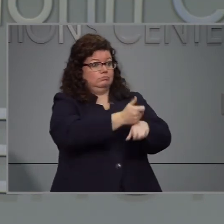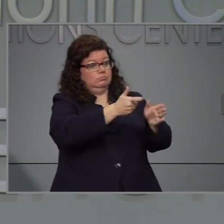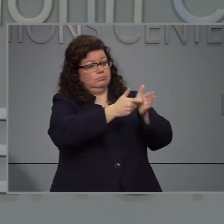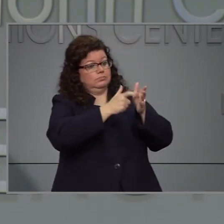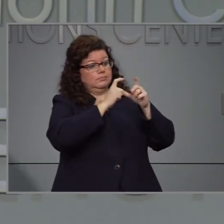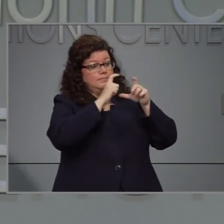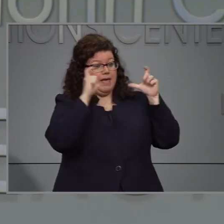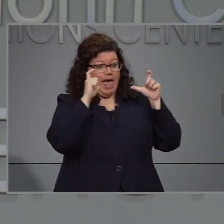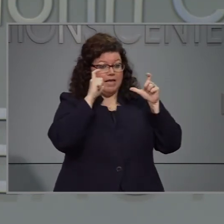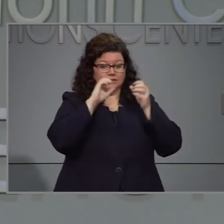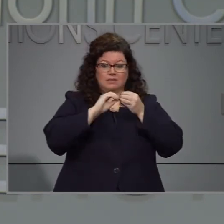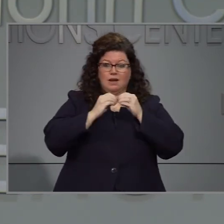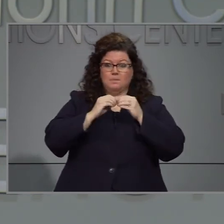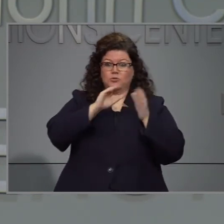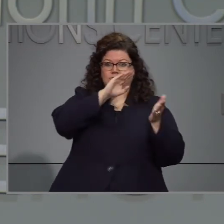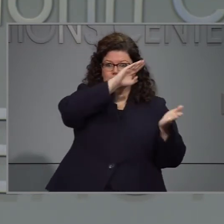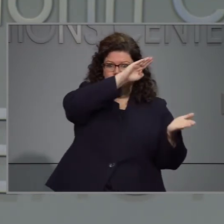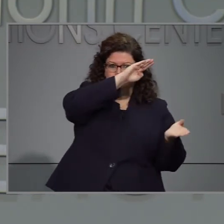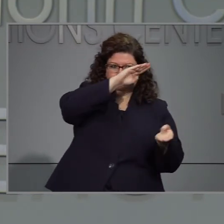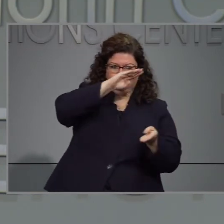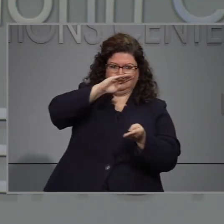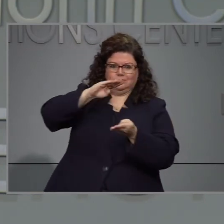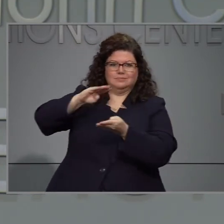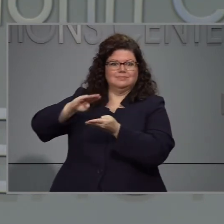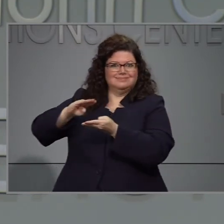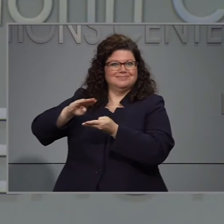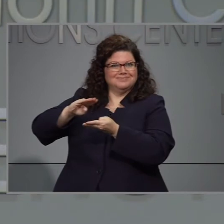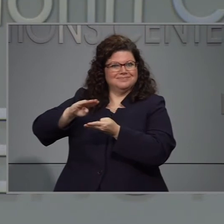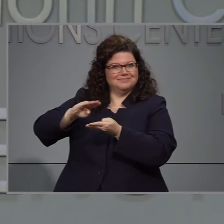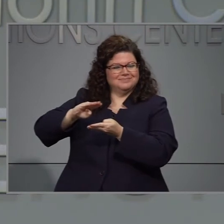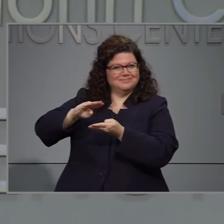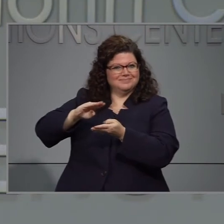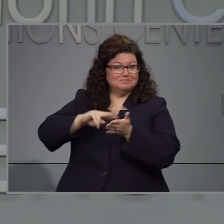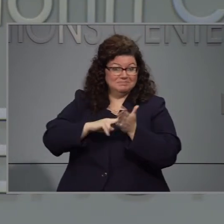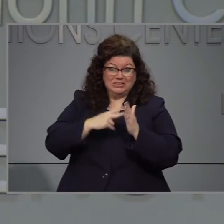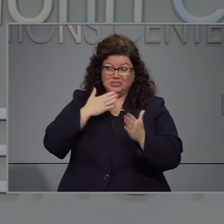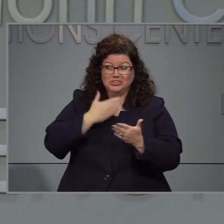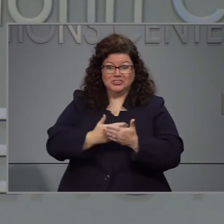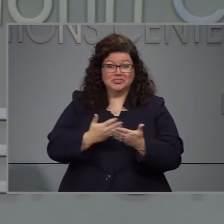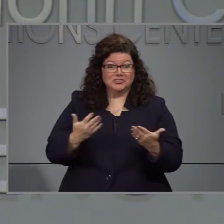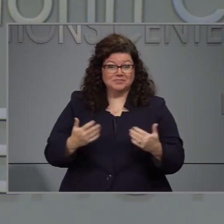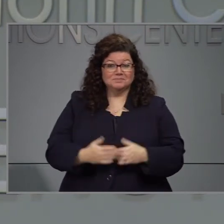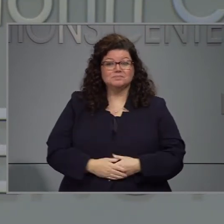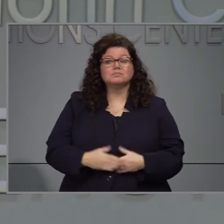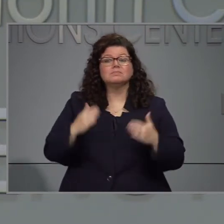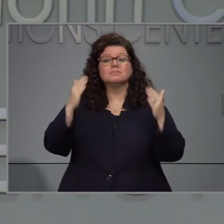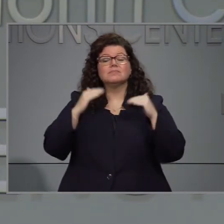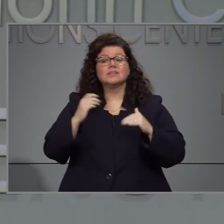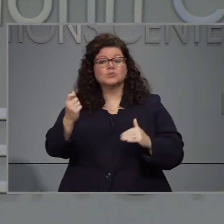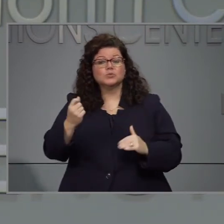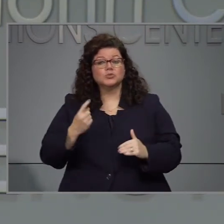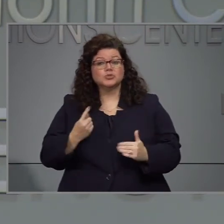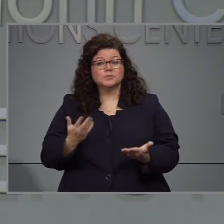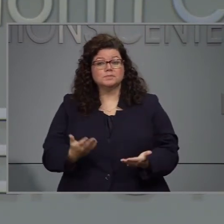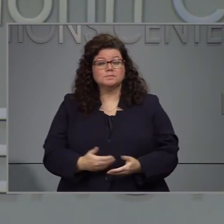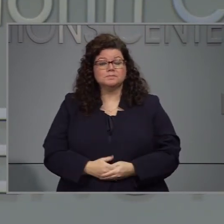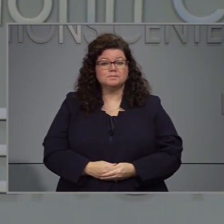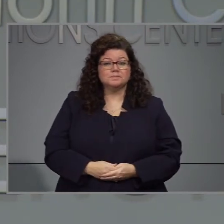después de esa orden, vimos que empezaron a bajar las cifras. Sabemos que esto está teniendo un efecto positivo. La siguiente pregunta, por